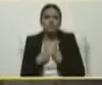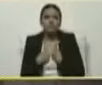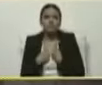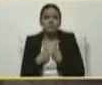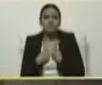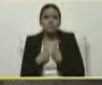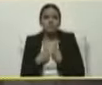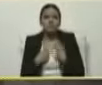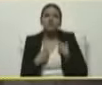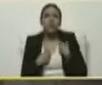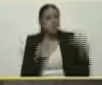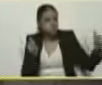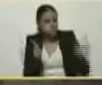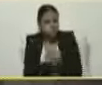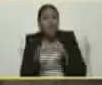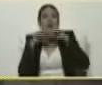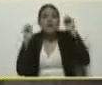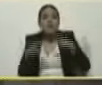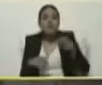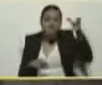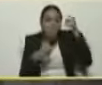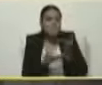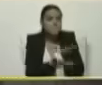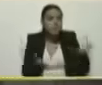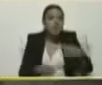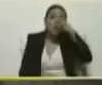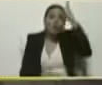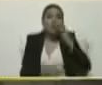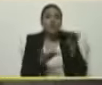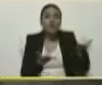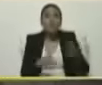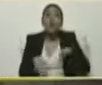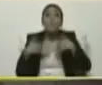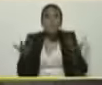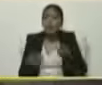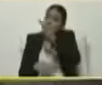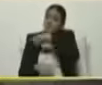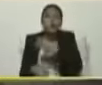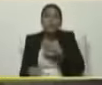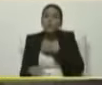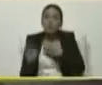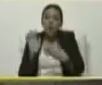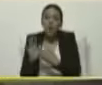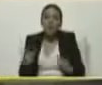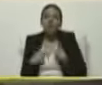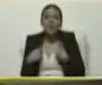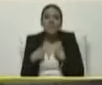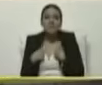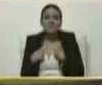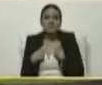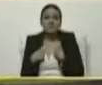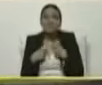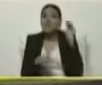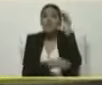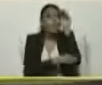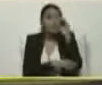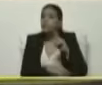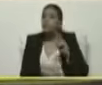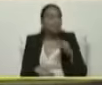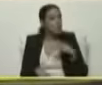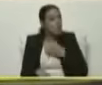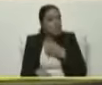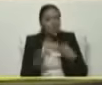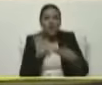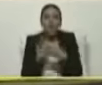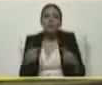Y llevo las bendiciones del pueblo de Dios. Por eso es que no han podido conmigo, ni podrán, porque llevo